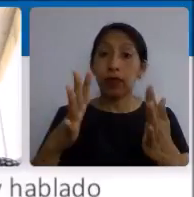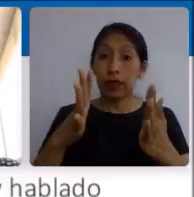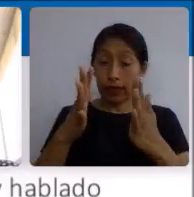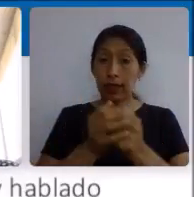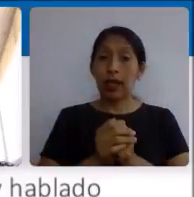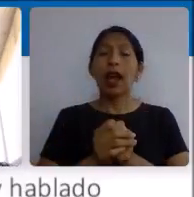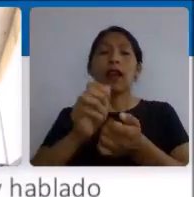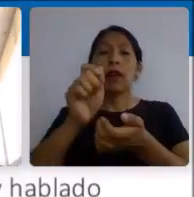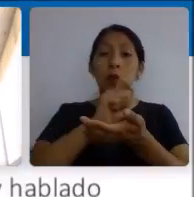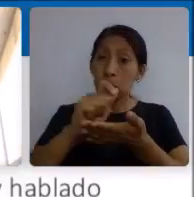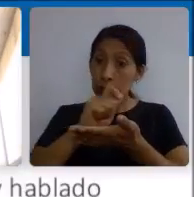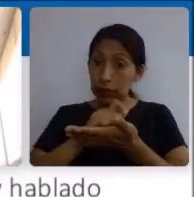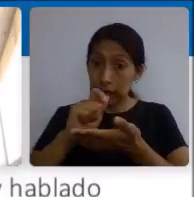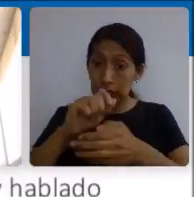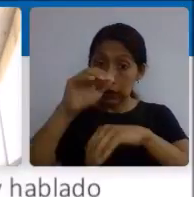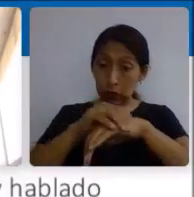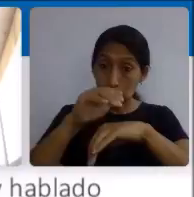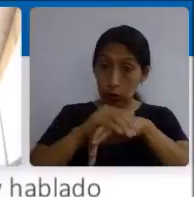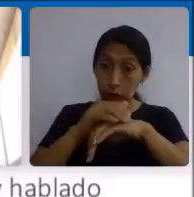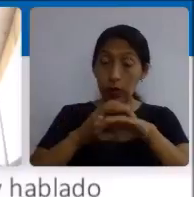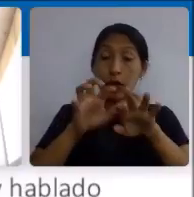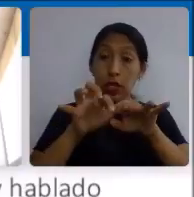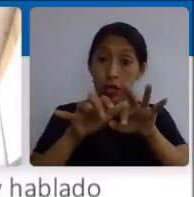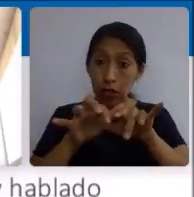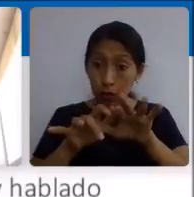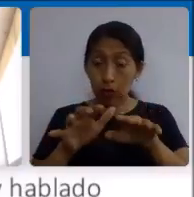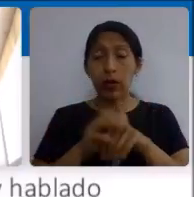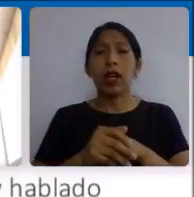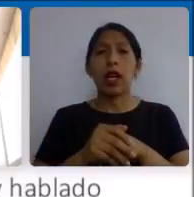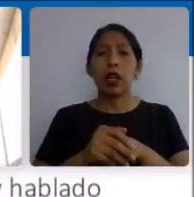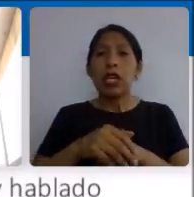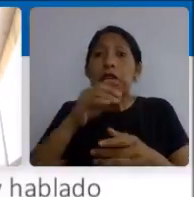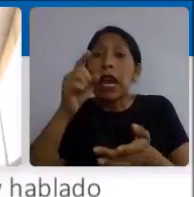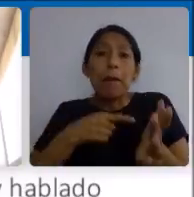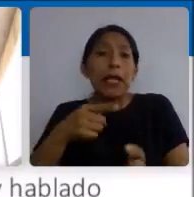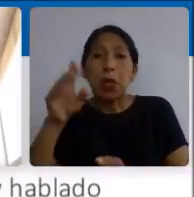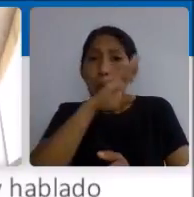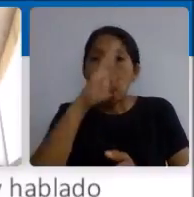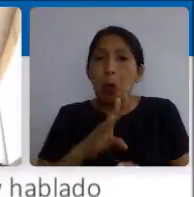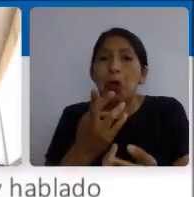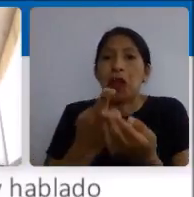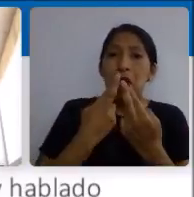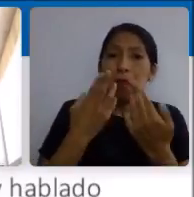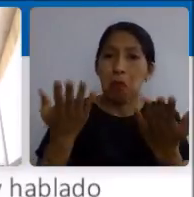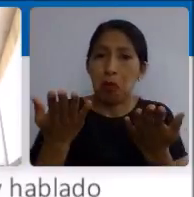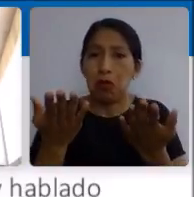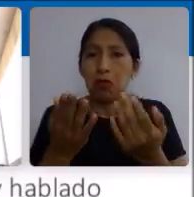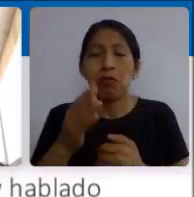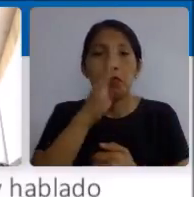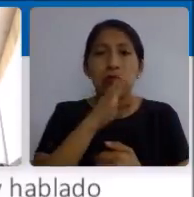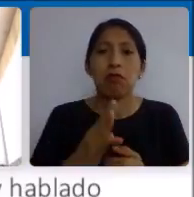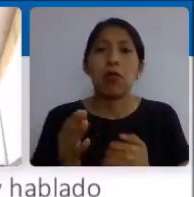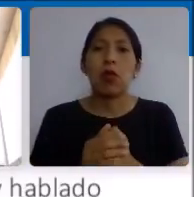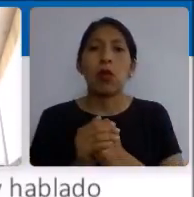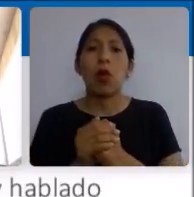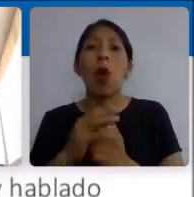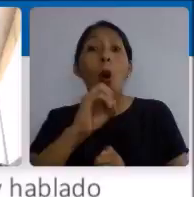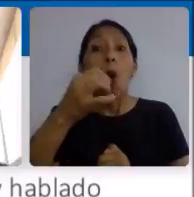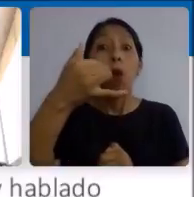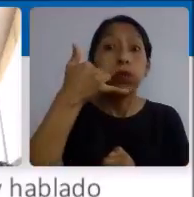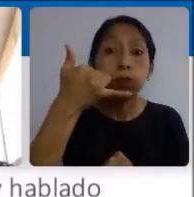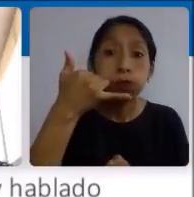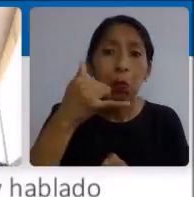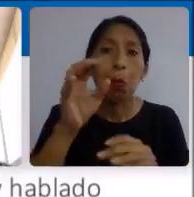correo electrónico que está colocado en la página web y nunca responden, ¿no? O hemos querido hacer una llamada y nunca contestan, ¿no?